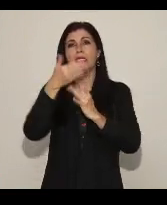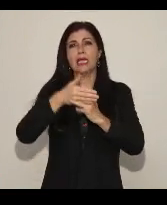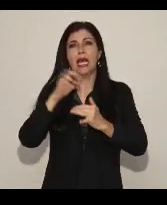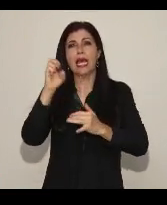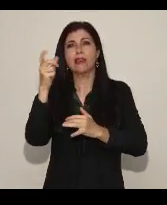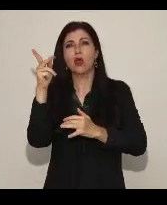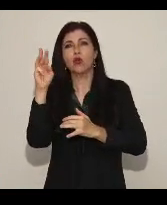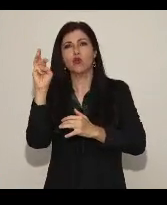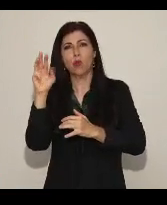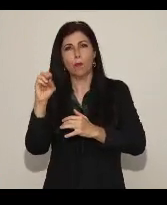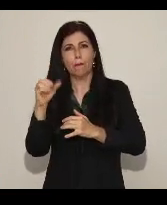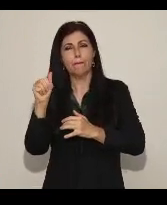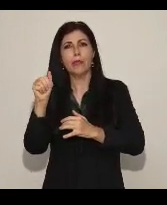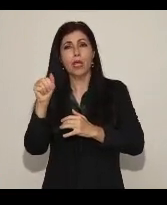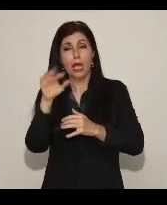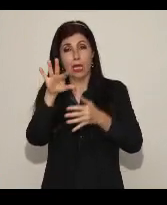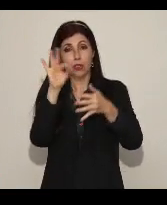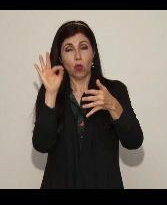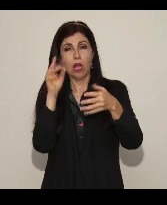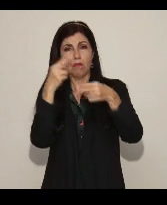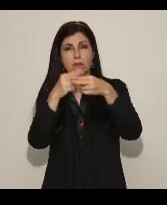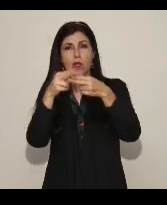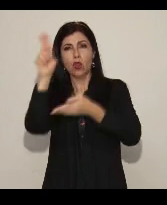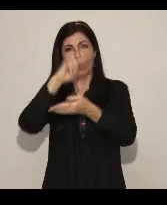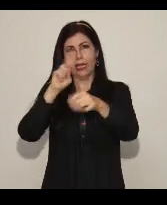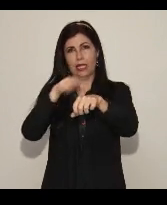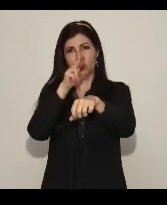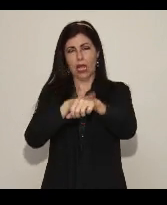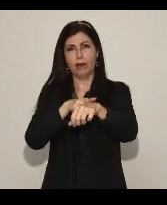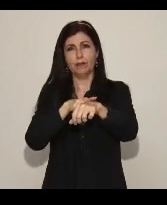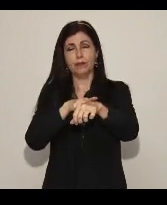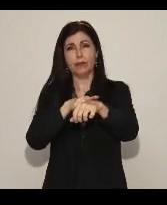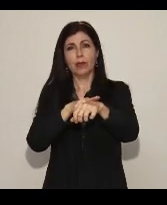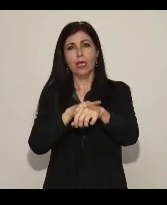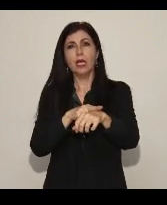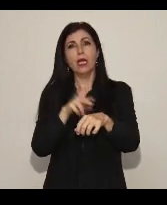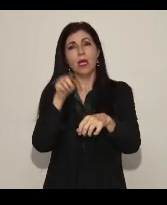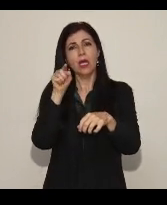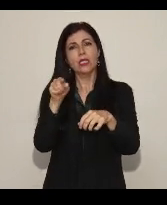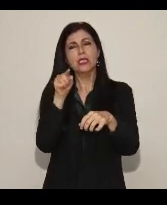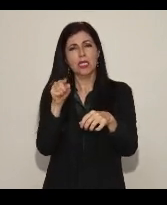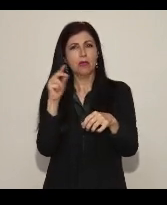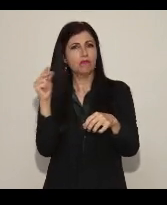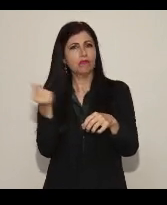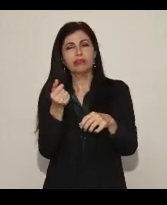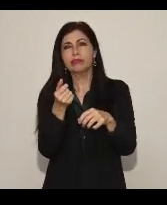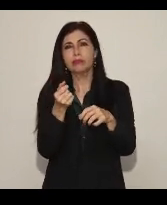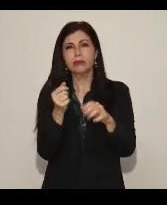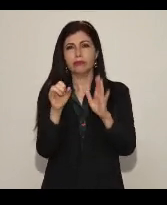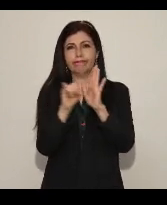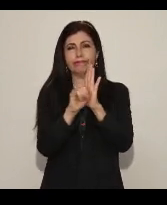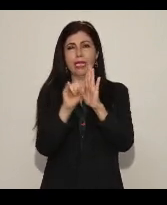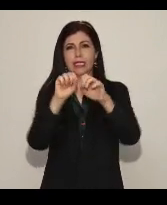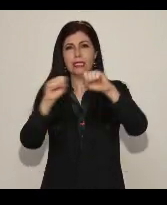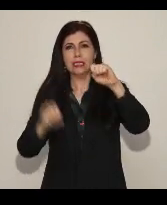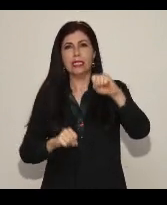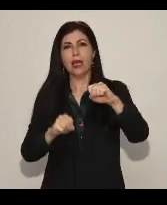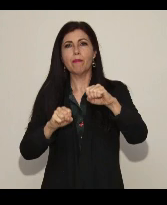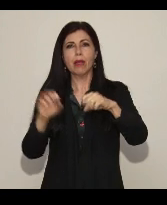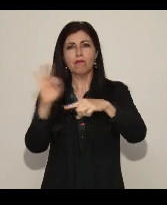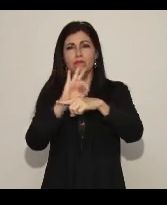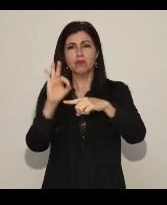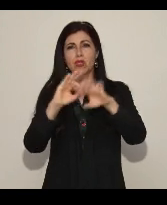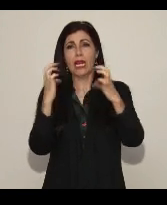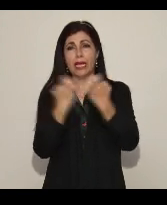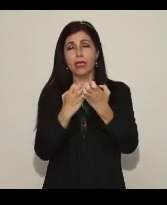tienen acceso a EduRoom. Elija la Universidad Nacional. Se identificará automáticamente el sistema